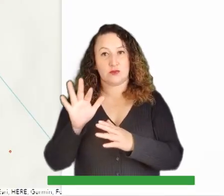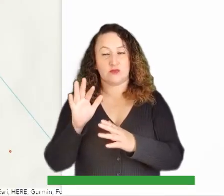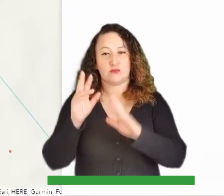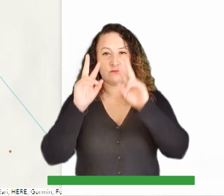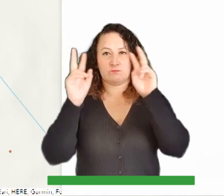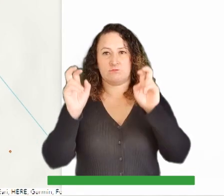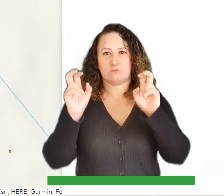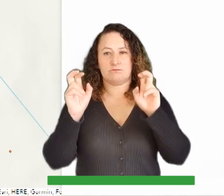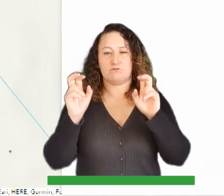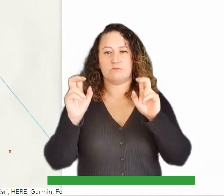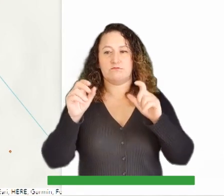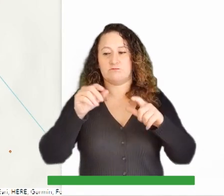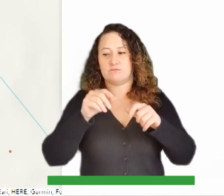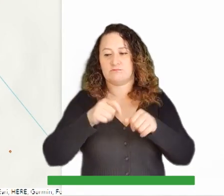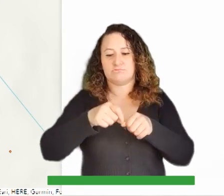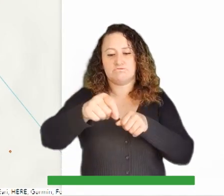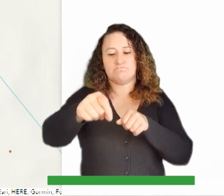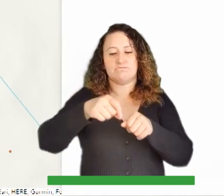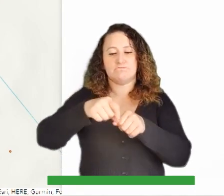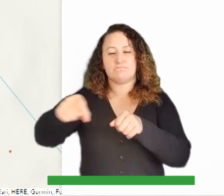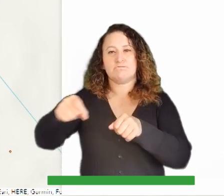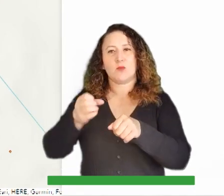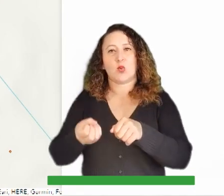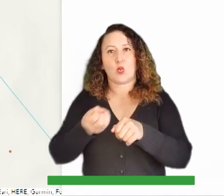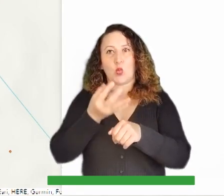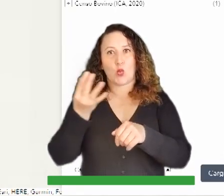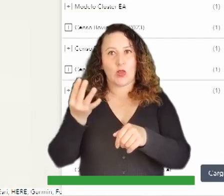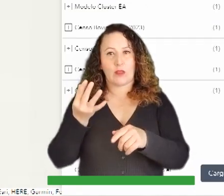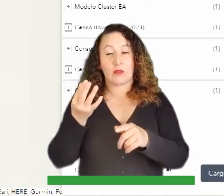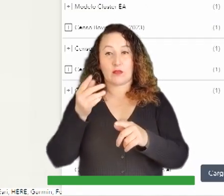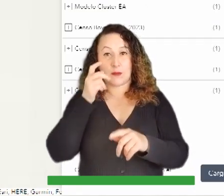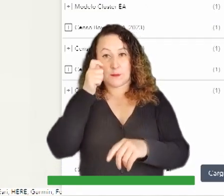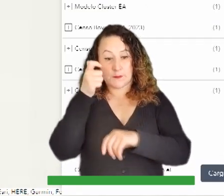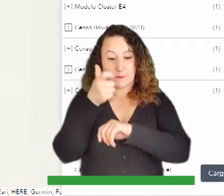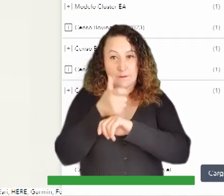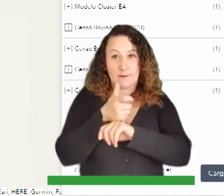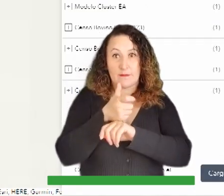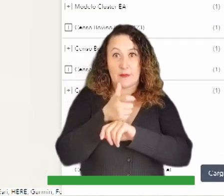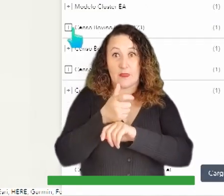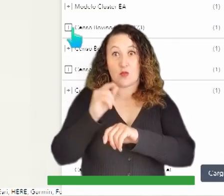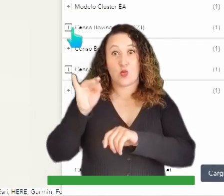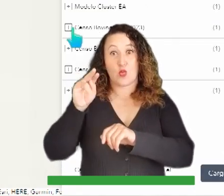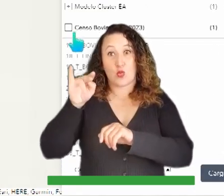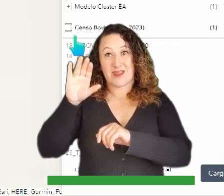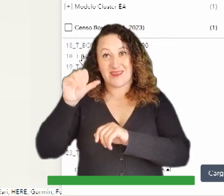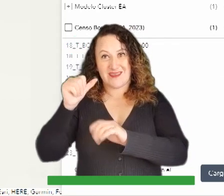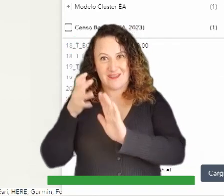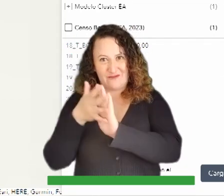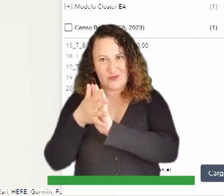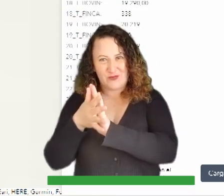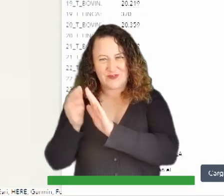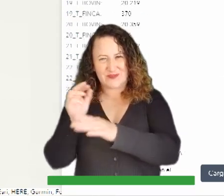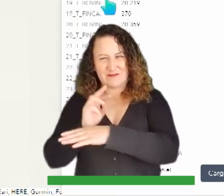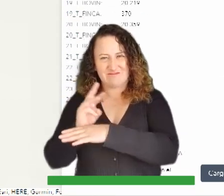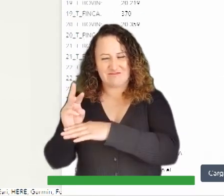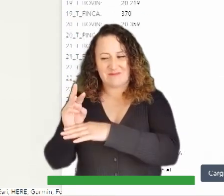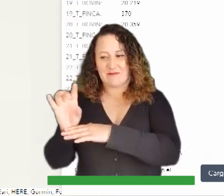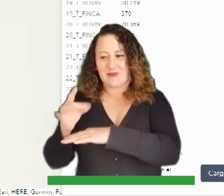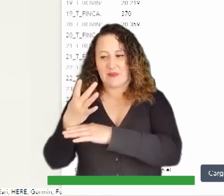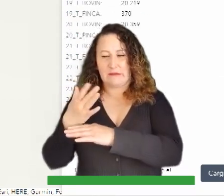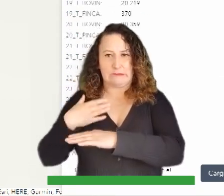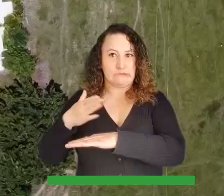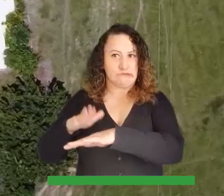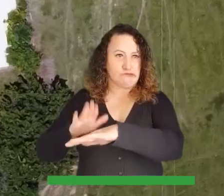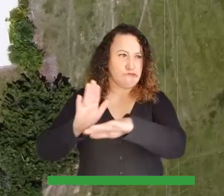se determinará el perímetro de vigilancia y en sinergia con la información de Única se identificará a los productores